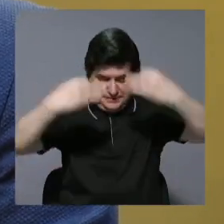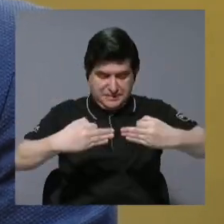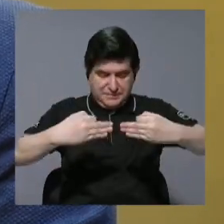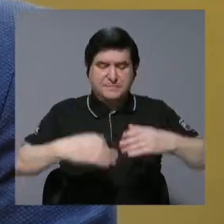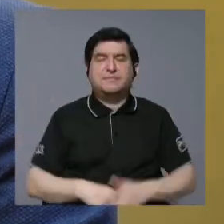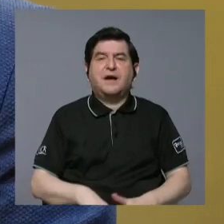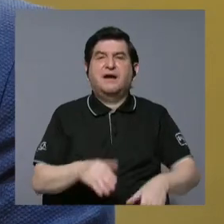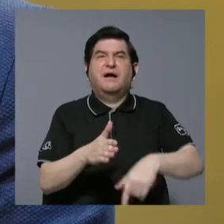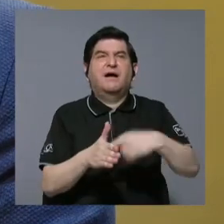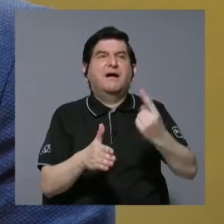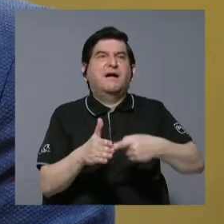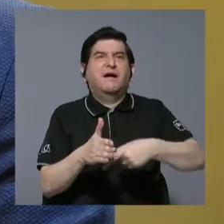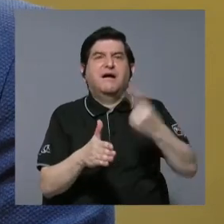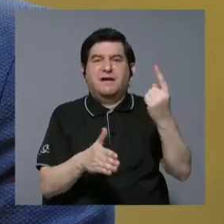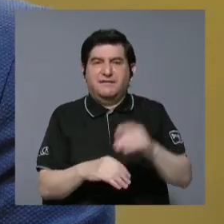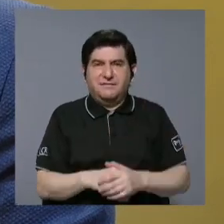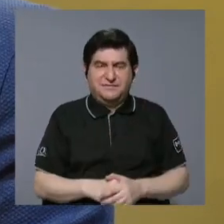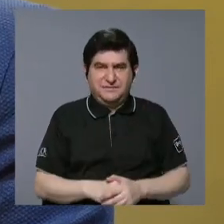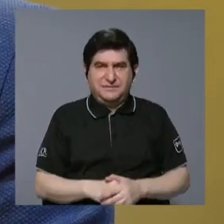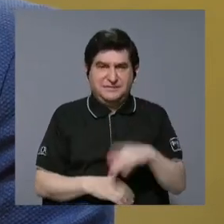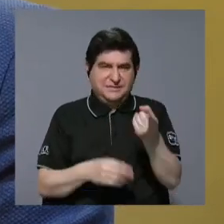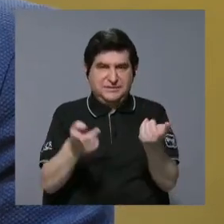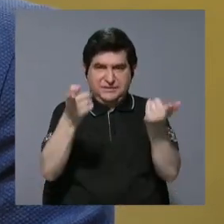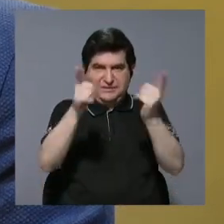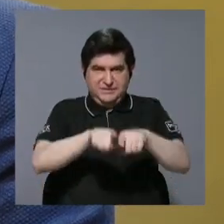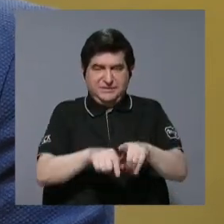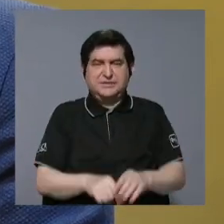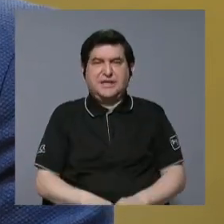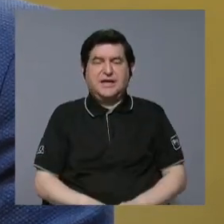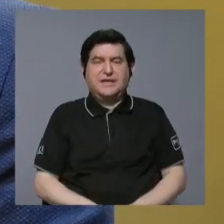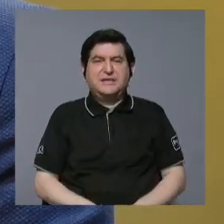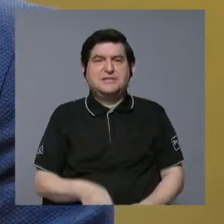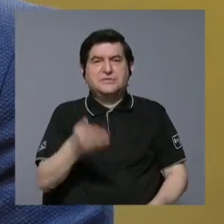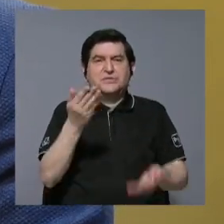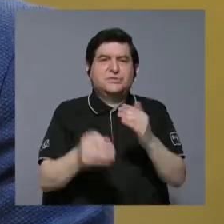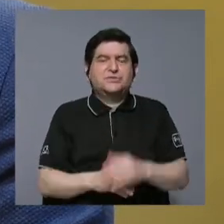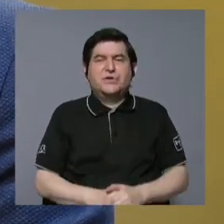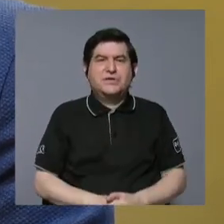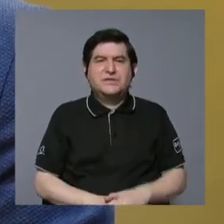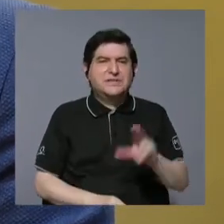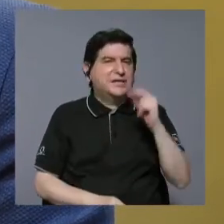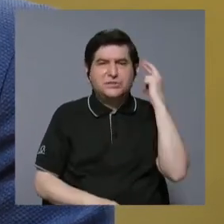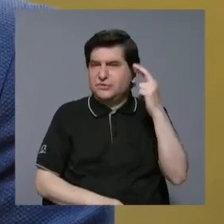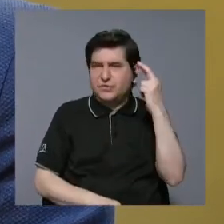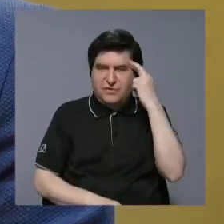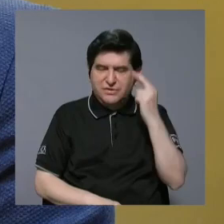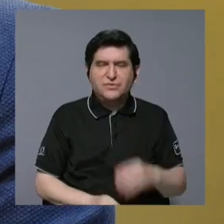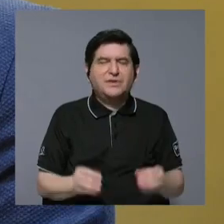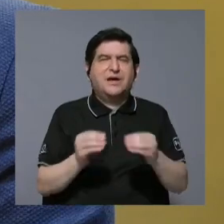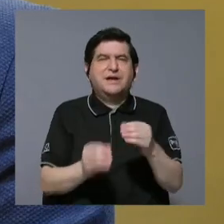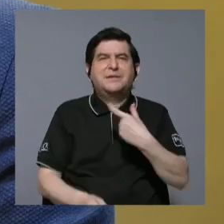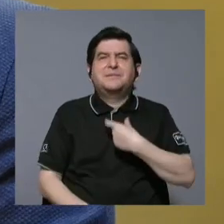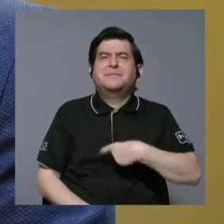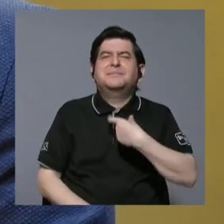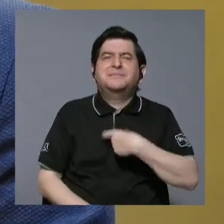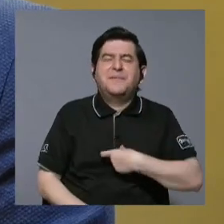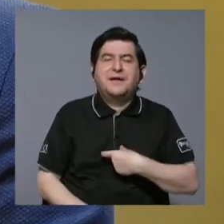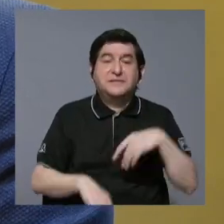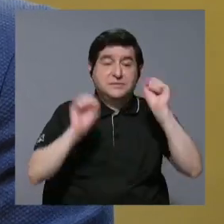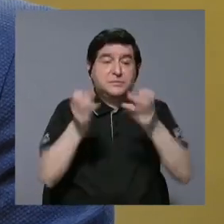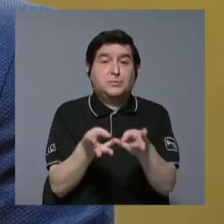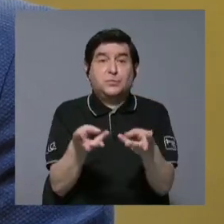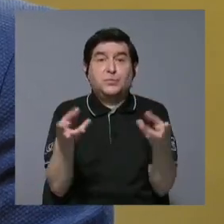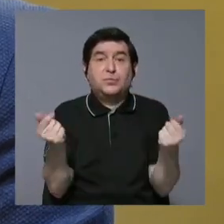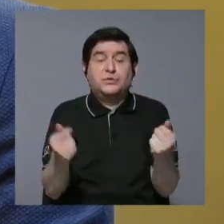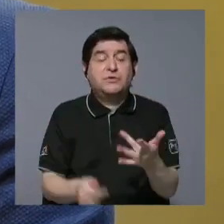que en muchas ocasiones son intuitivos y más que racionales, para generar